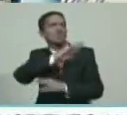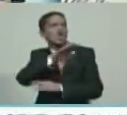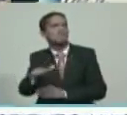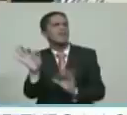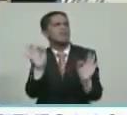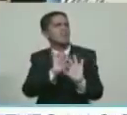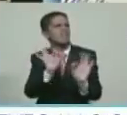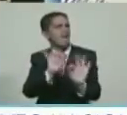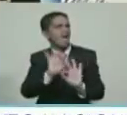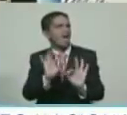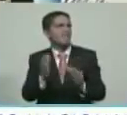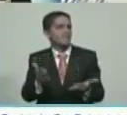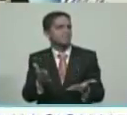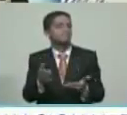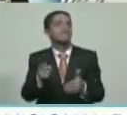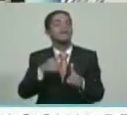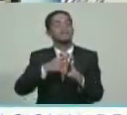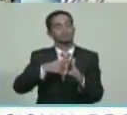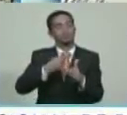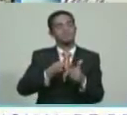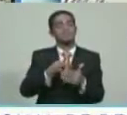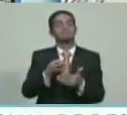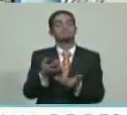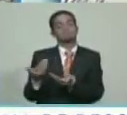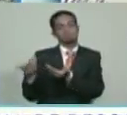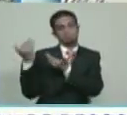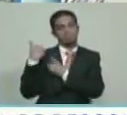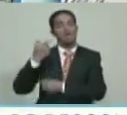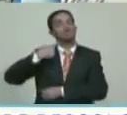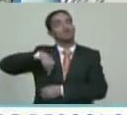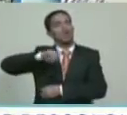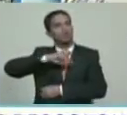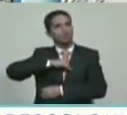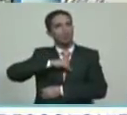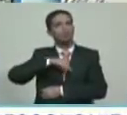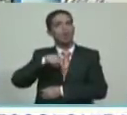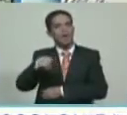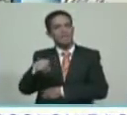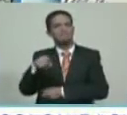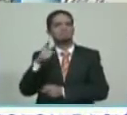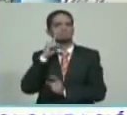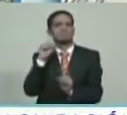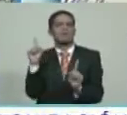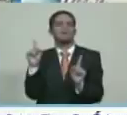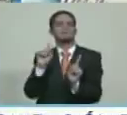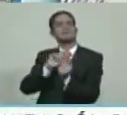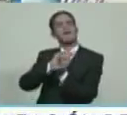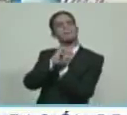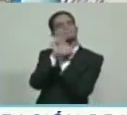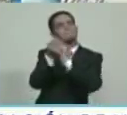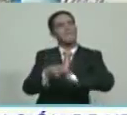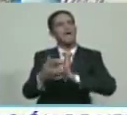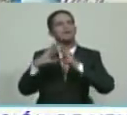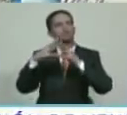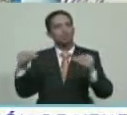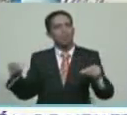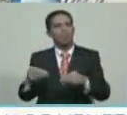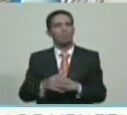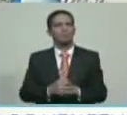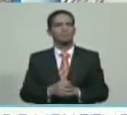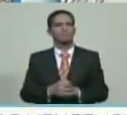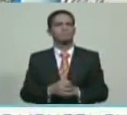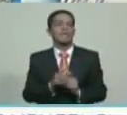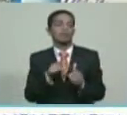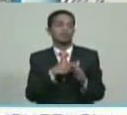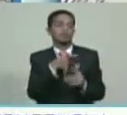con nosotros se ha revertido esa fatídica ecuación y siendo esto un asunto